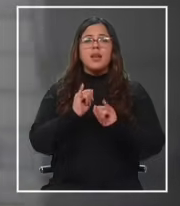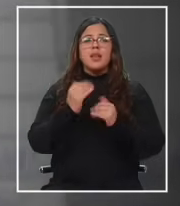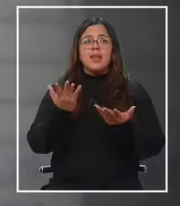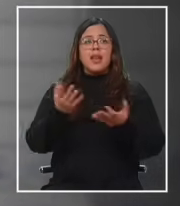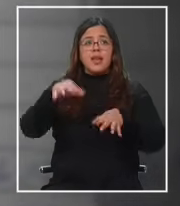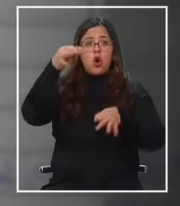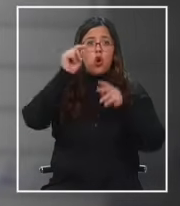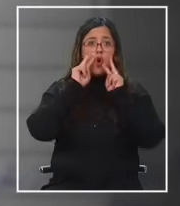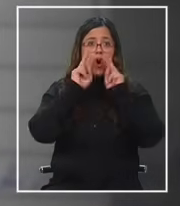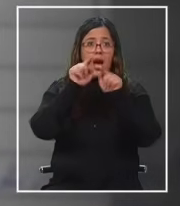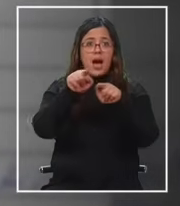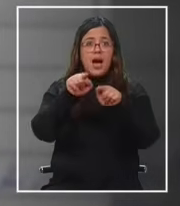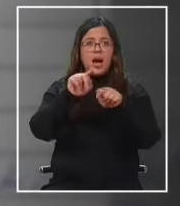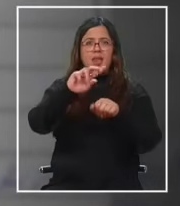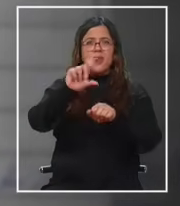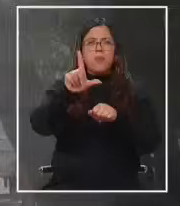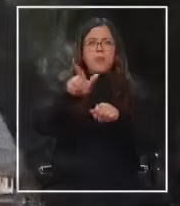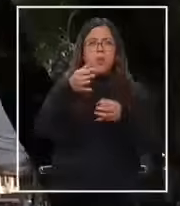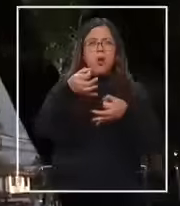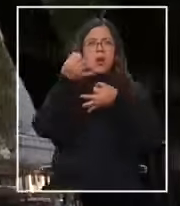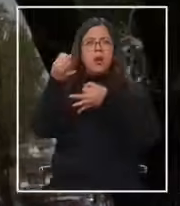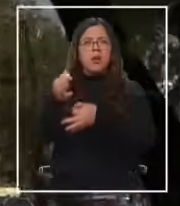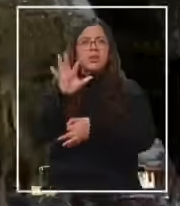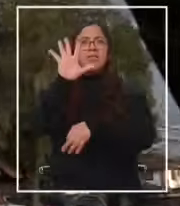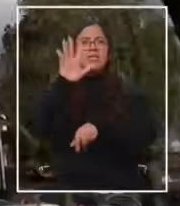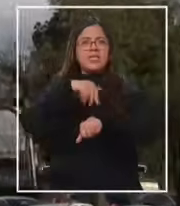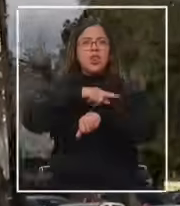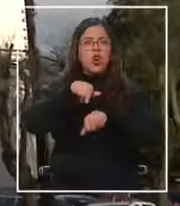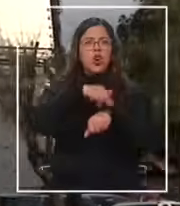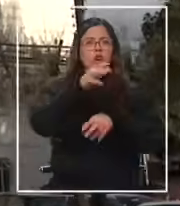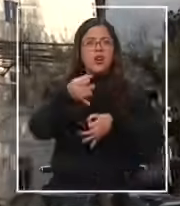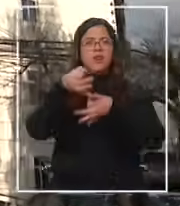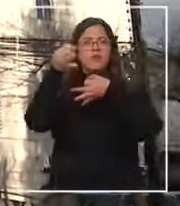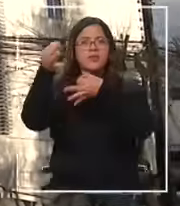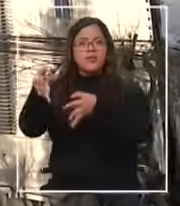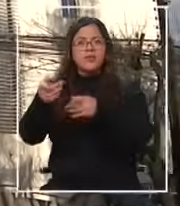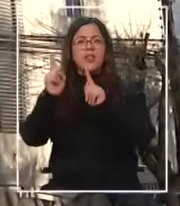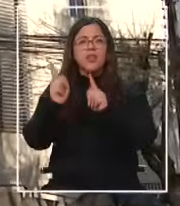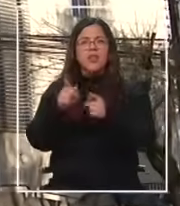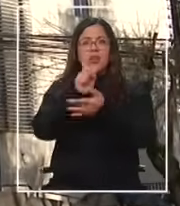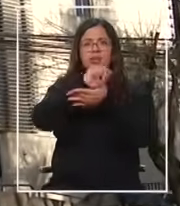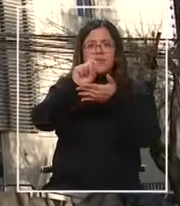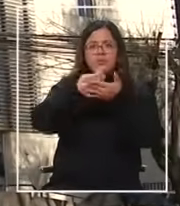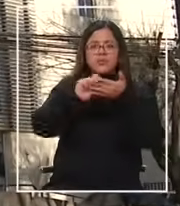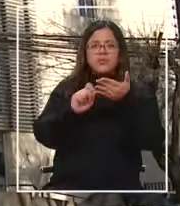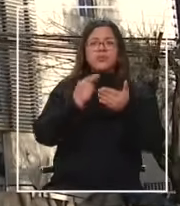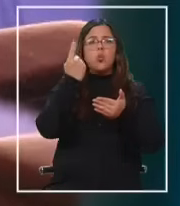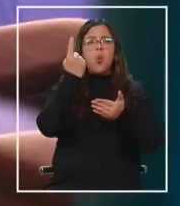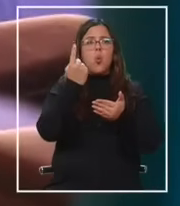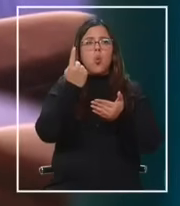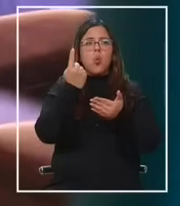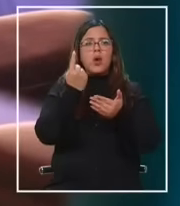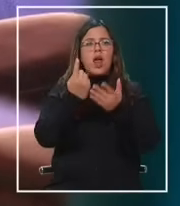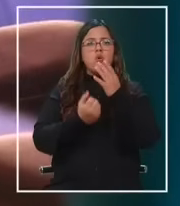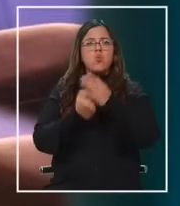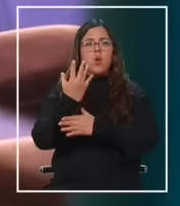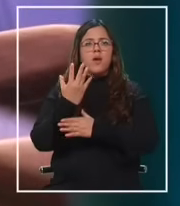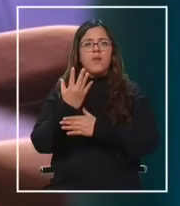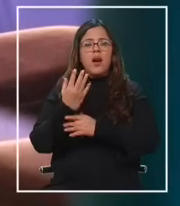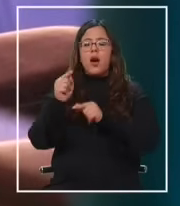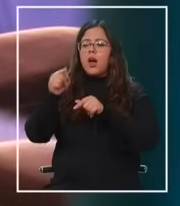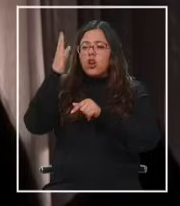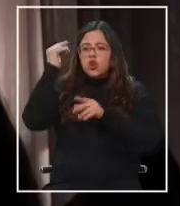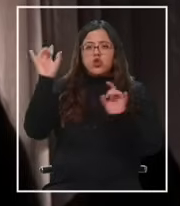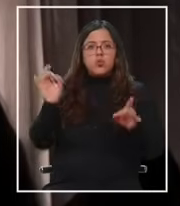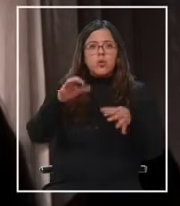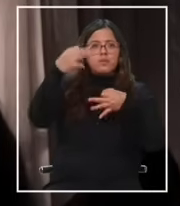esta hoja de la ficha demora en llegar ahí unas 5 horas. Inicialmente deben llenar una en blanco. O sea, ¿no saben si esa